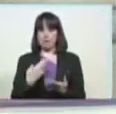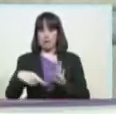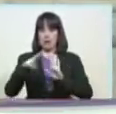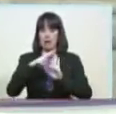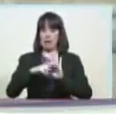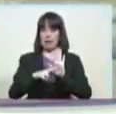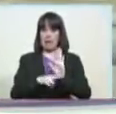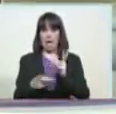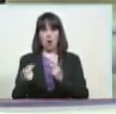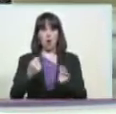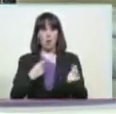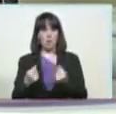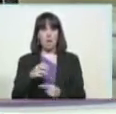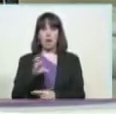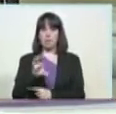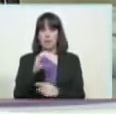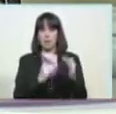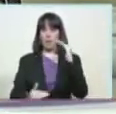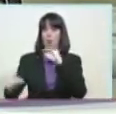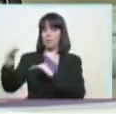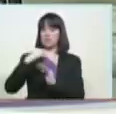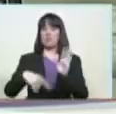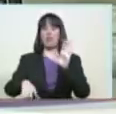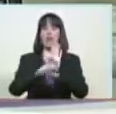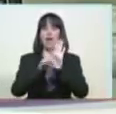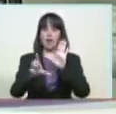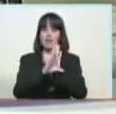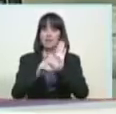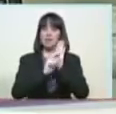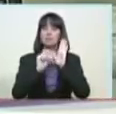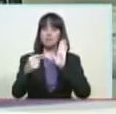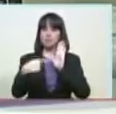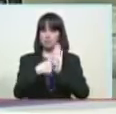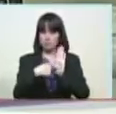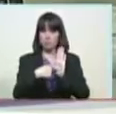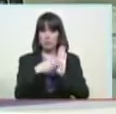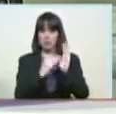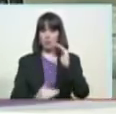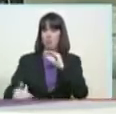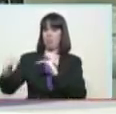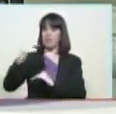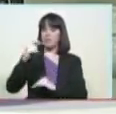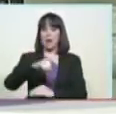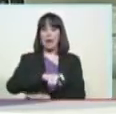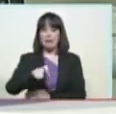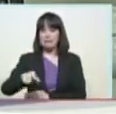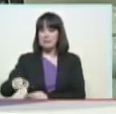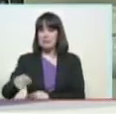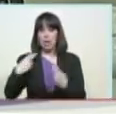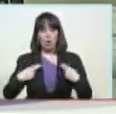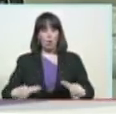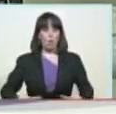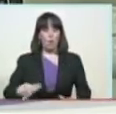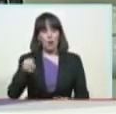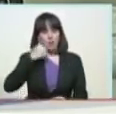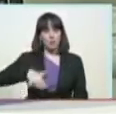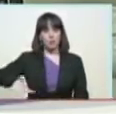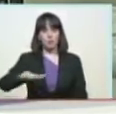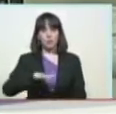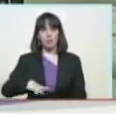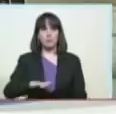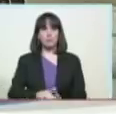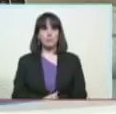económicas al país por encima de las leyes y por encima de las necesidades humanas de nuestro pueblo